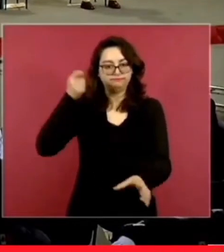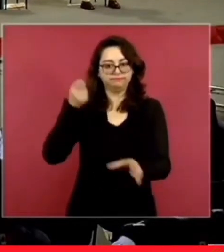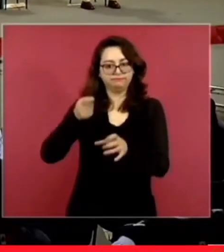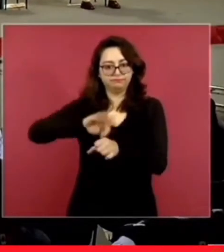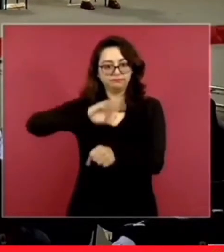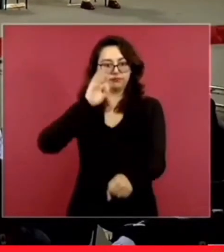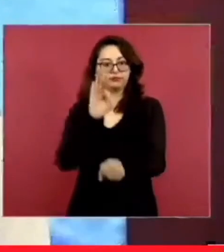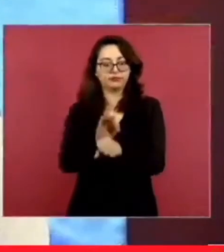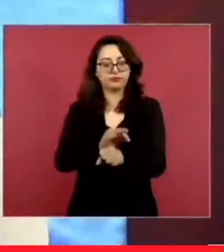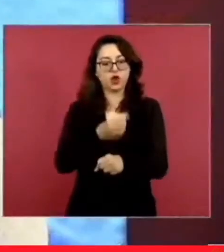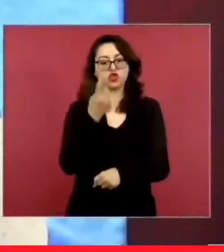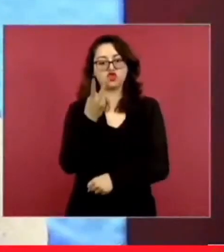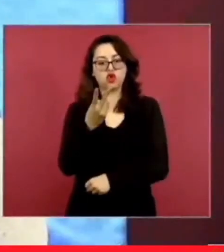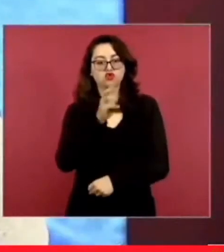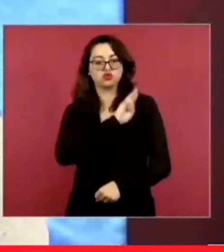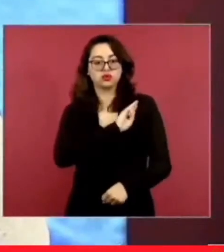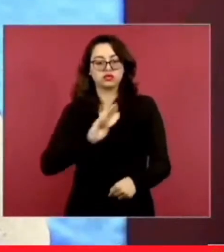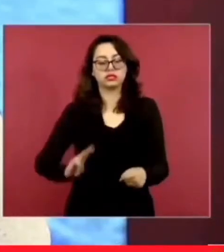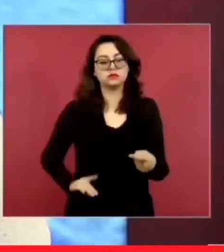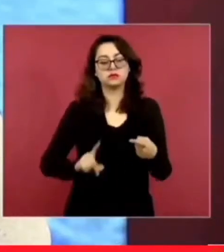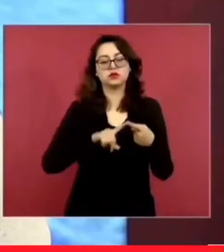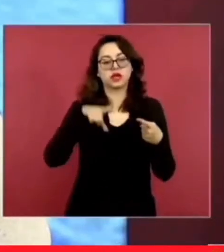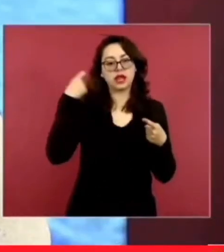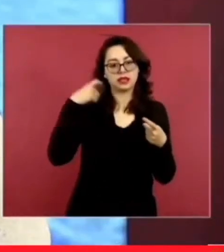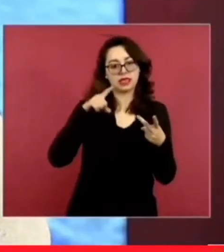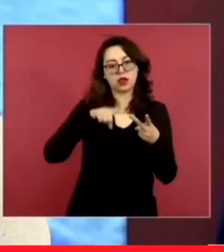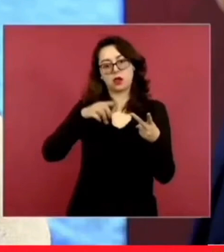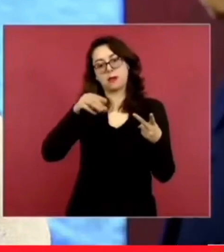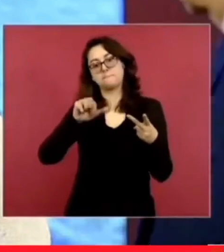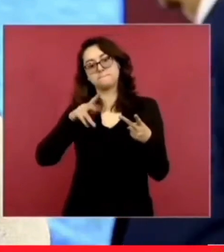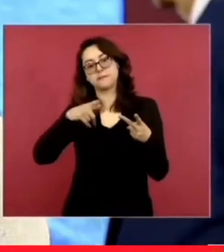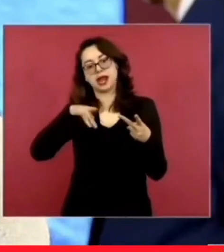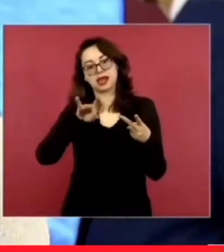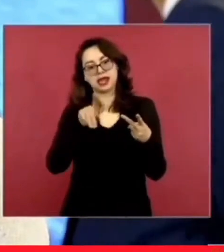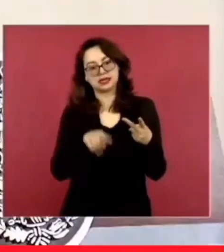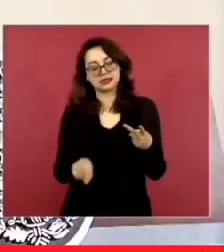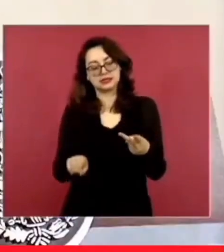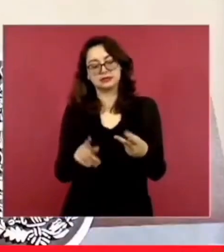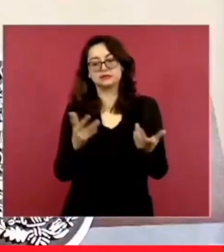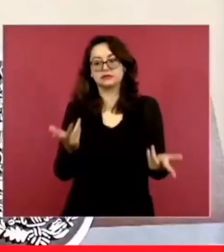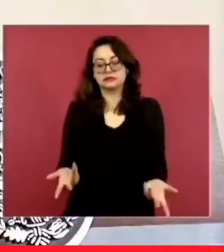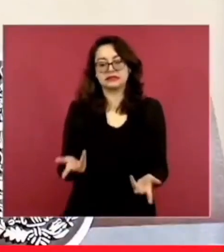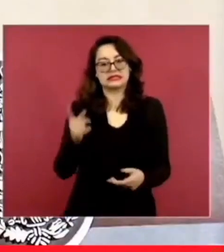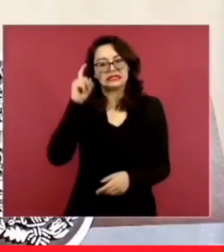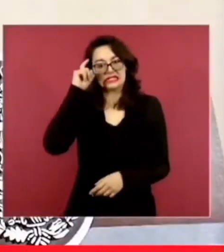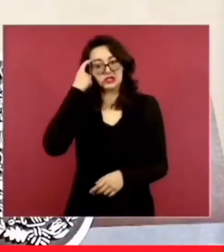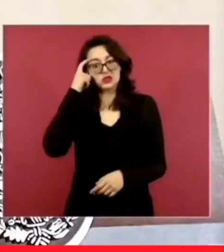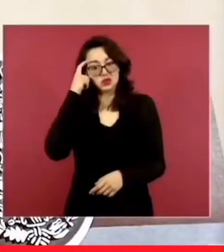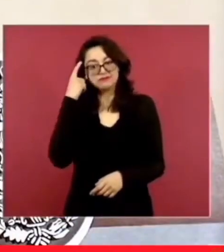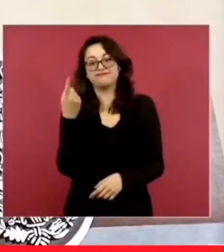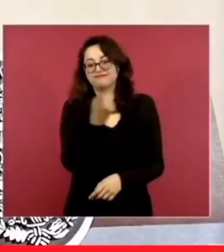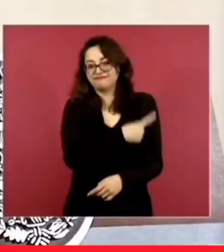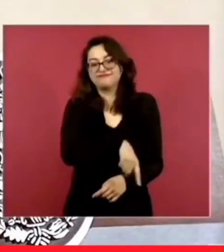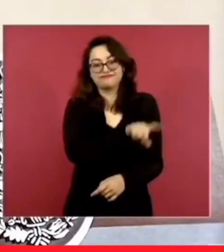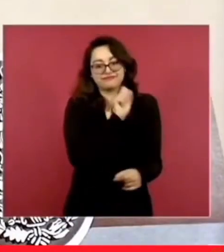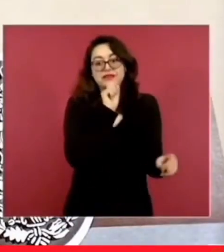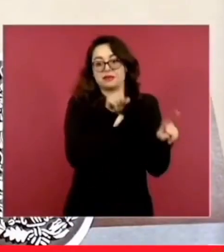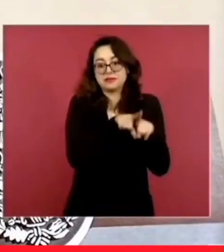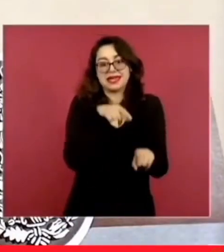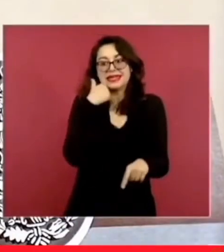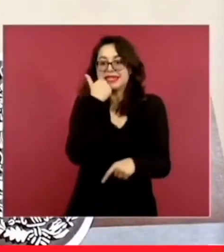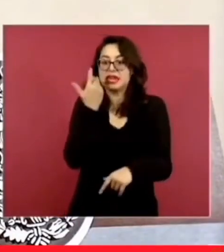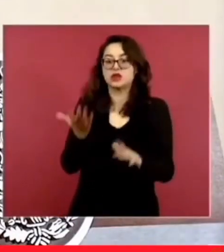Marqués. ¿Qué presiones se tienen ahí? Las presiones de crecimiento urbano, de desarrollo inmobiliario, cuidamos 250